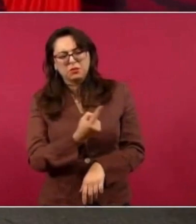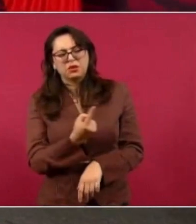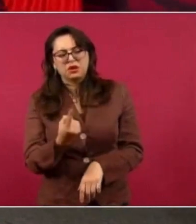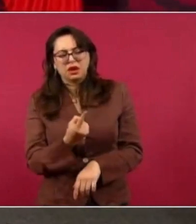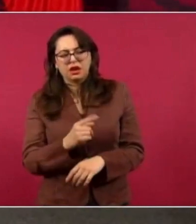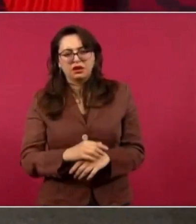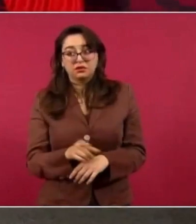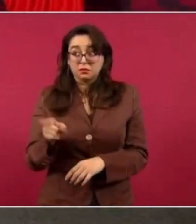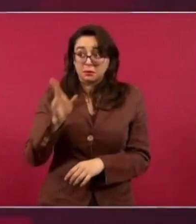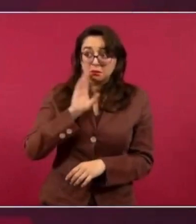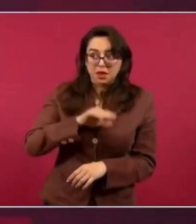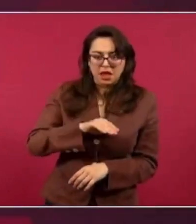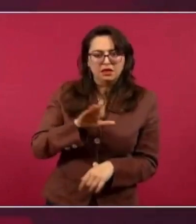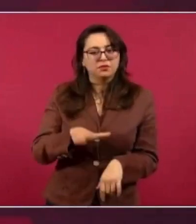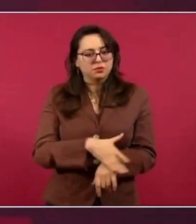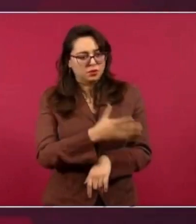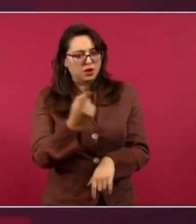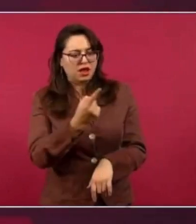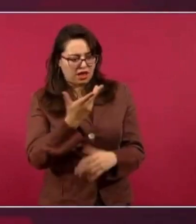el tribunal.